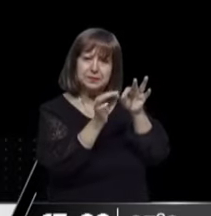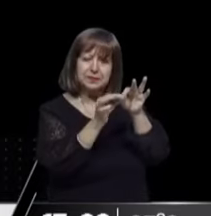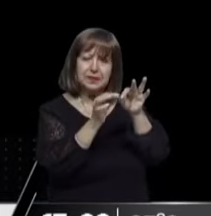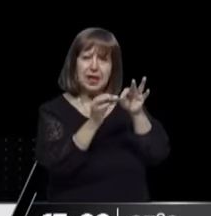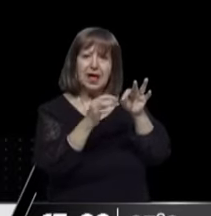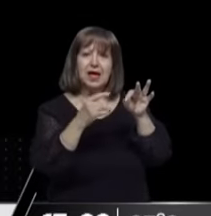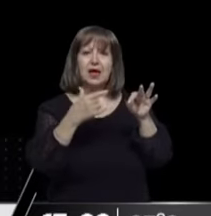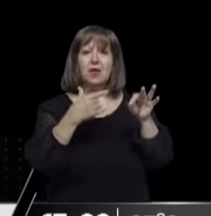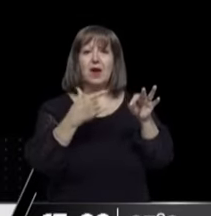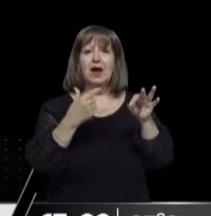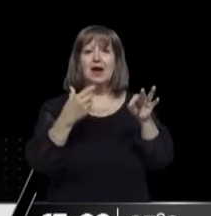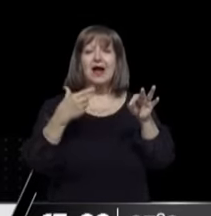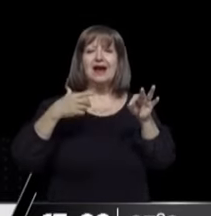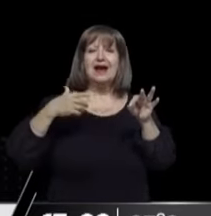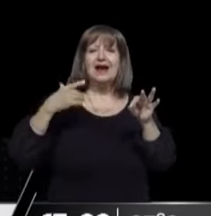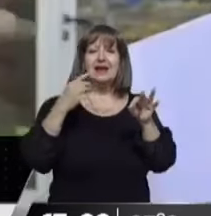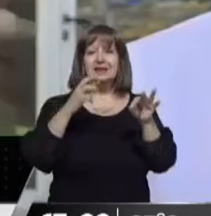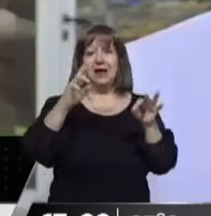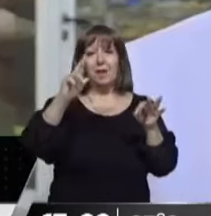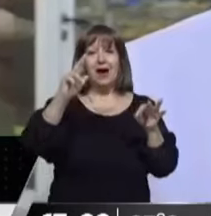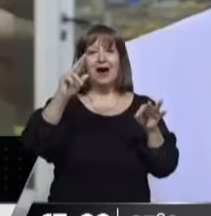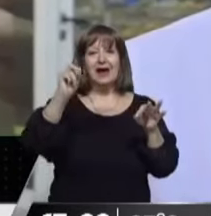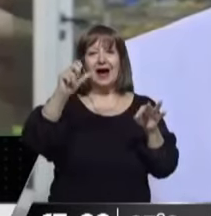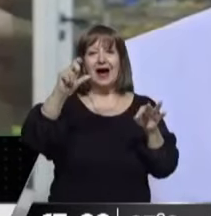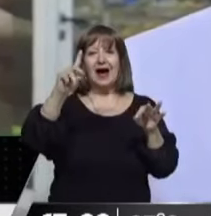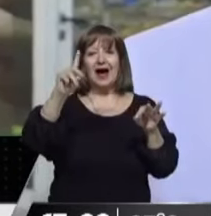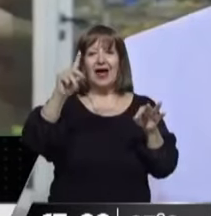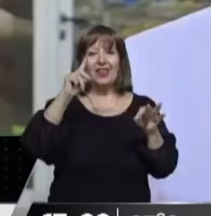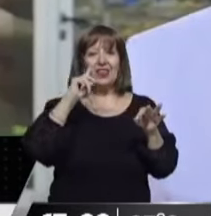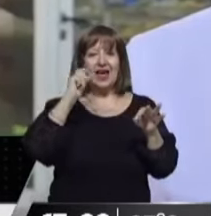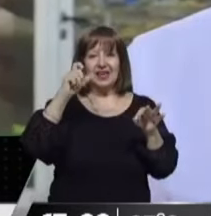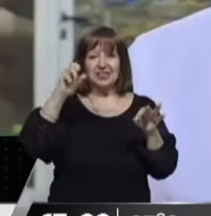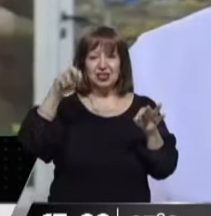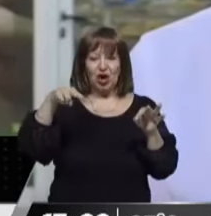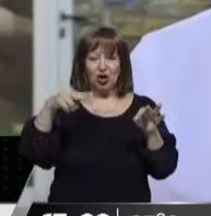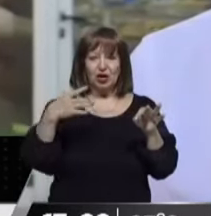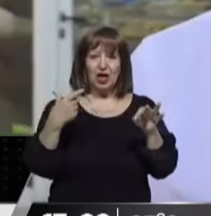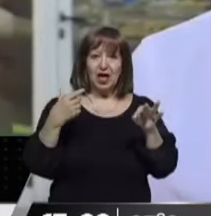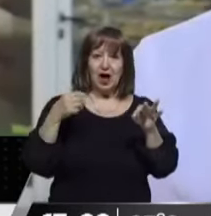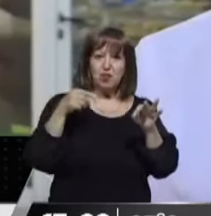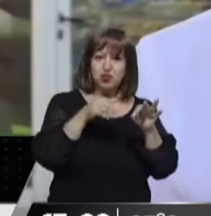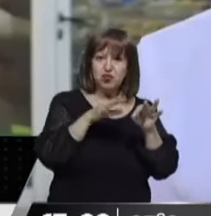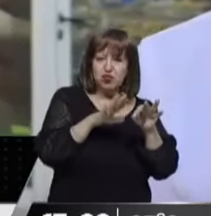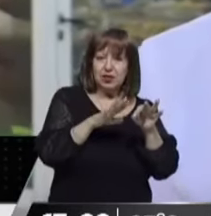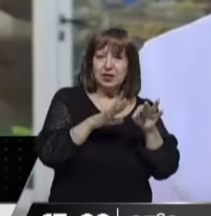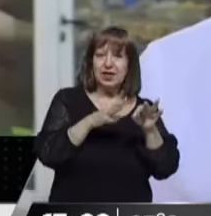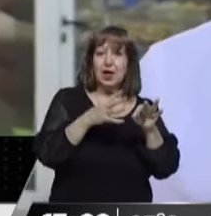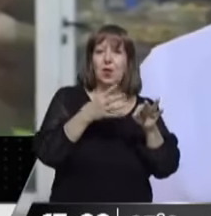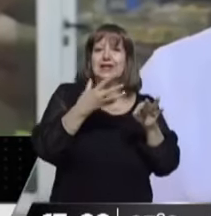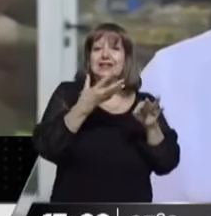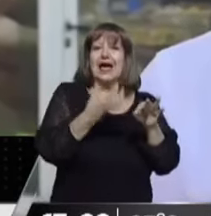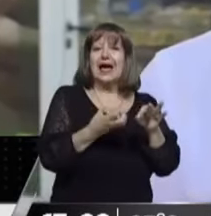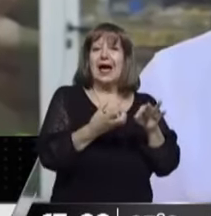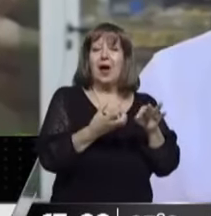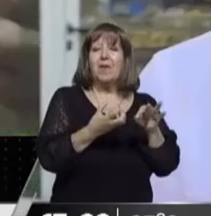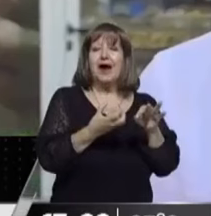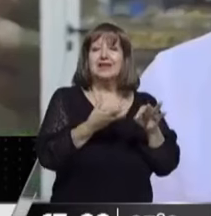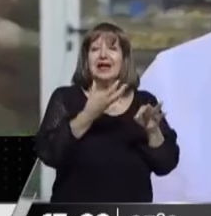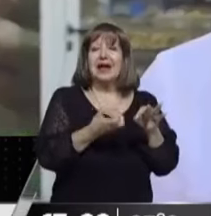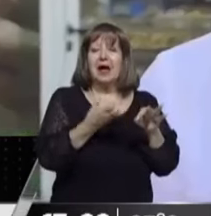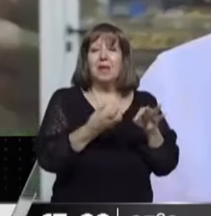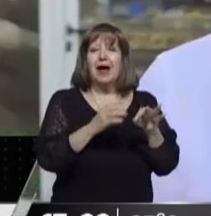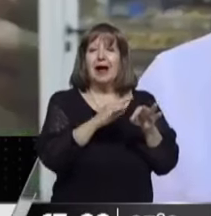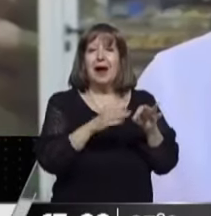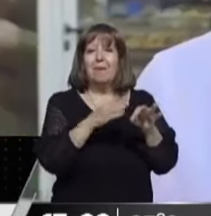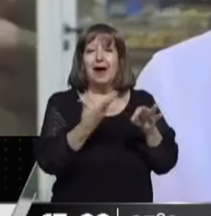nosotros logramos la dosis justa afectamos nada más que a la parte sexual del insecto con lo cual logramos su esterilidad